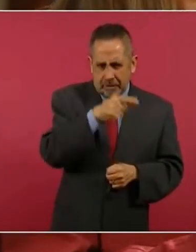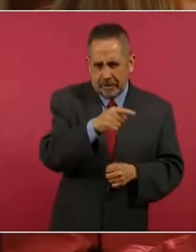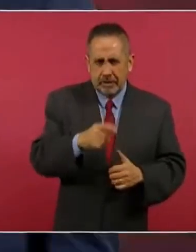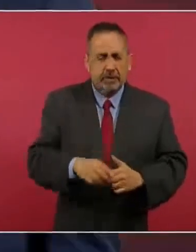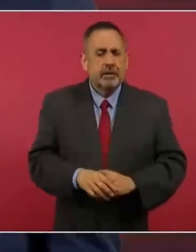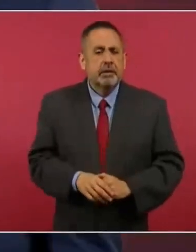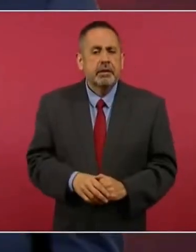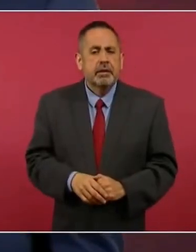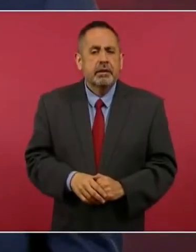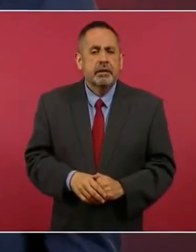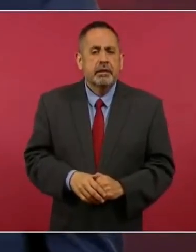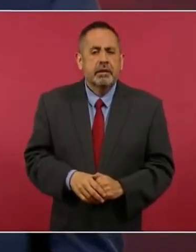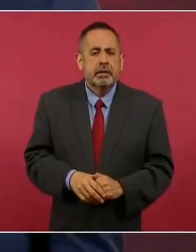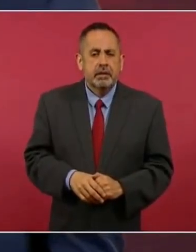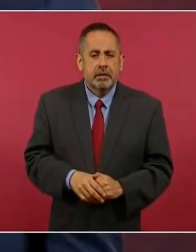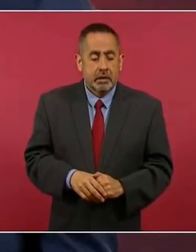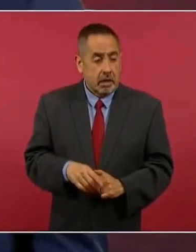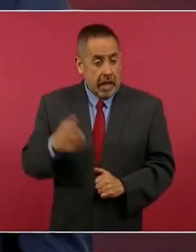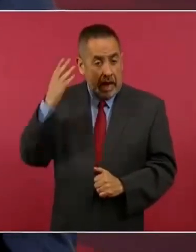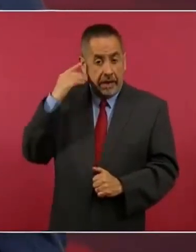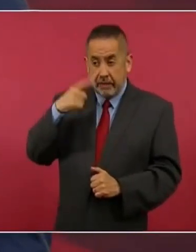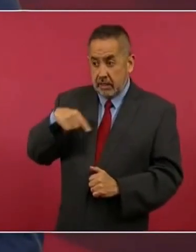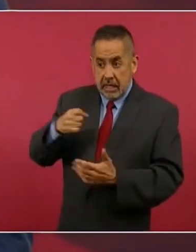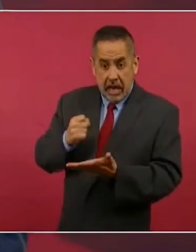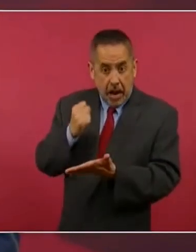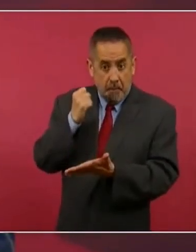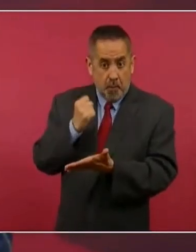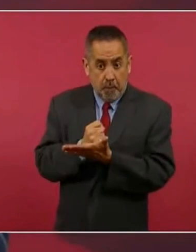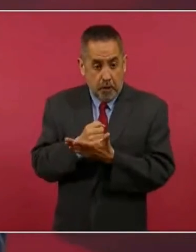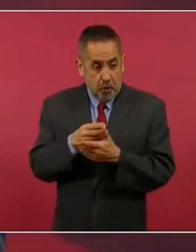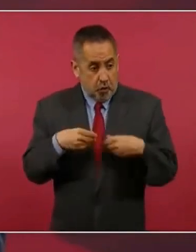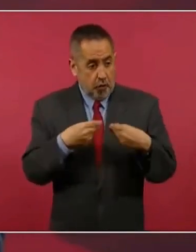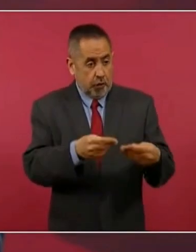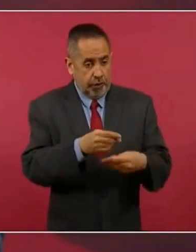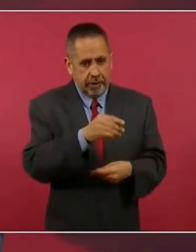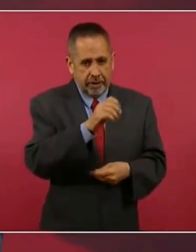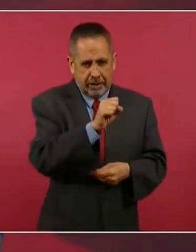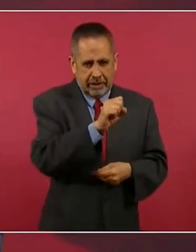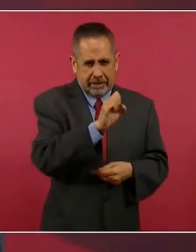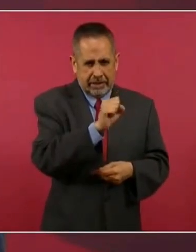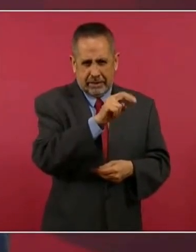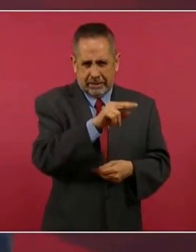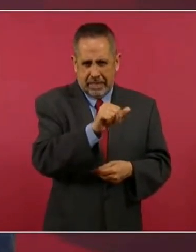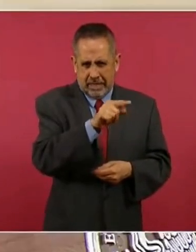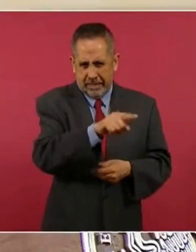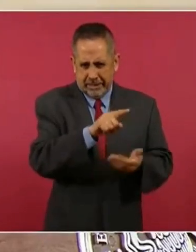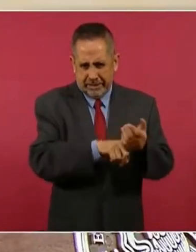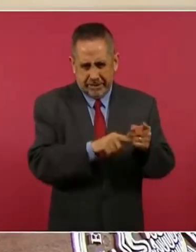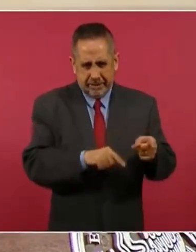Bueno, cuando aprobaron el Sistema Nacional Anticorrupción,